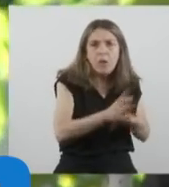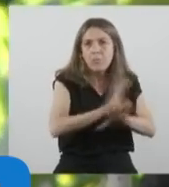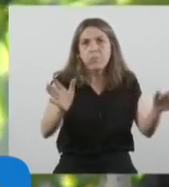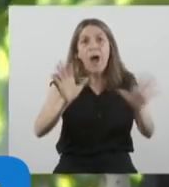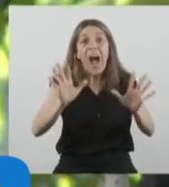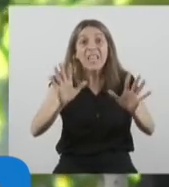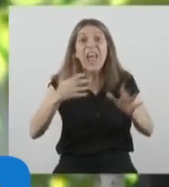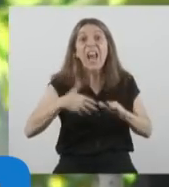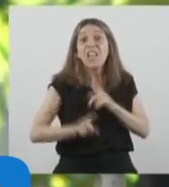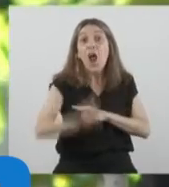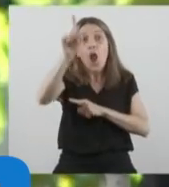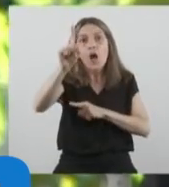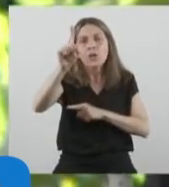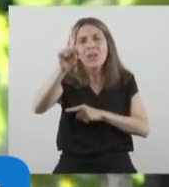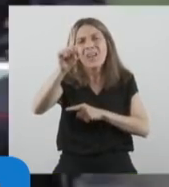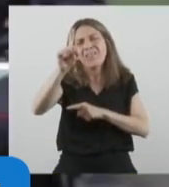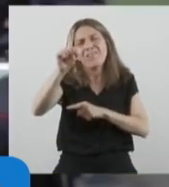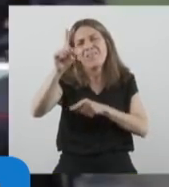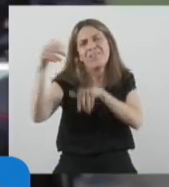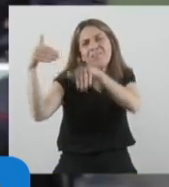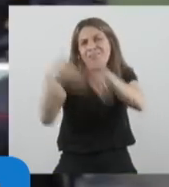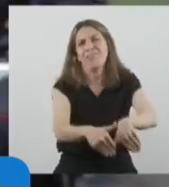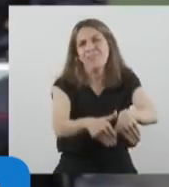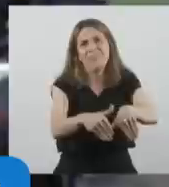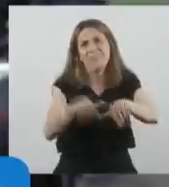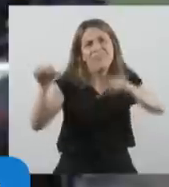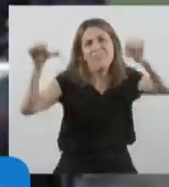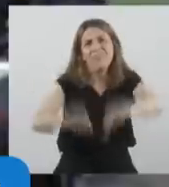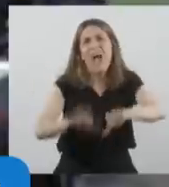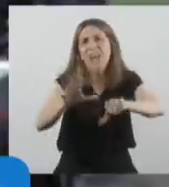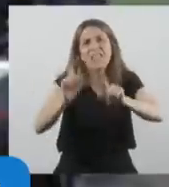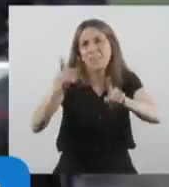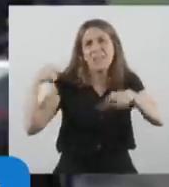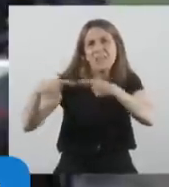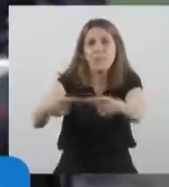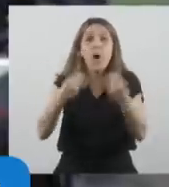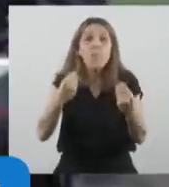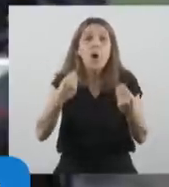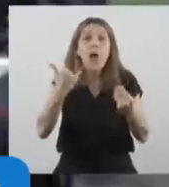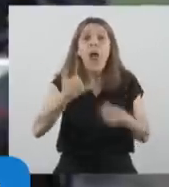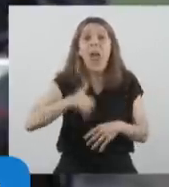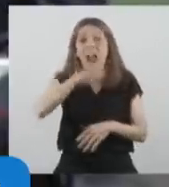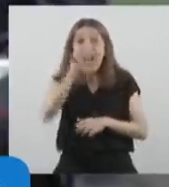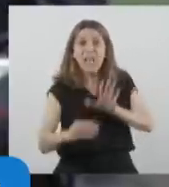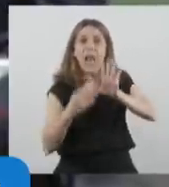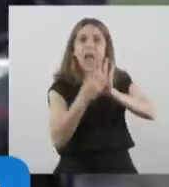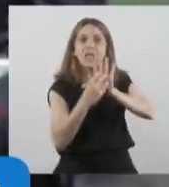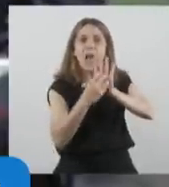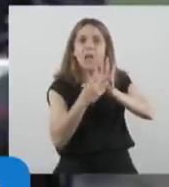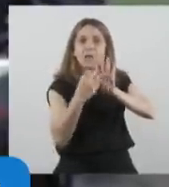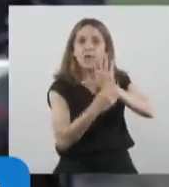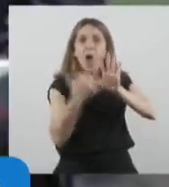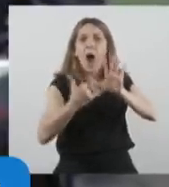en la que está parte de un país donde el centro concentra la riqueza y distribuye